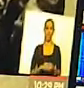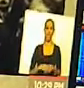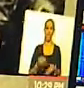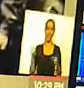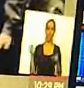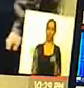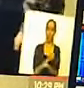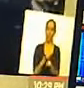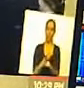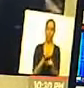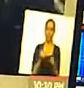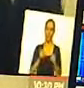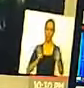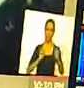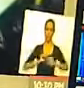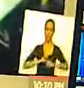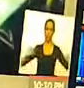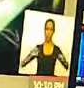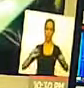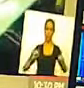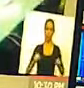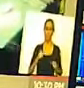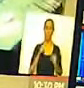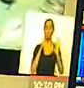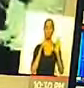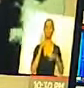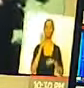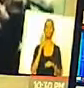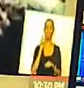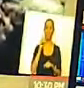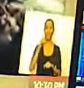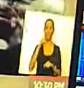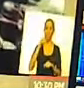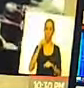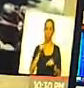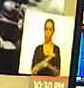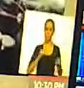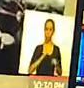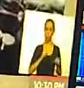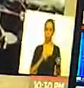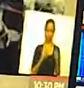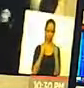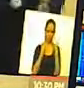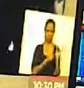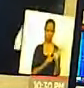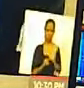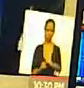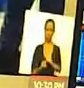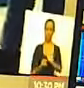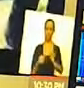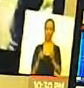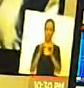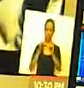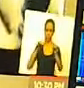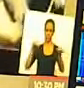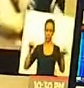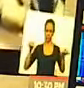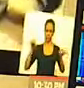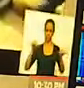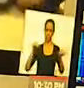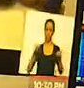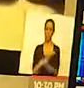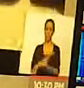materia de explosivos, 650 kilos de explosivos entre pólvora y explosivos de la industria